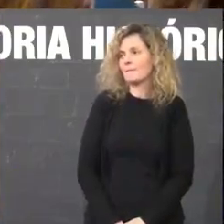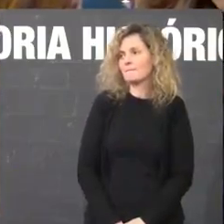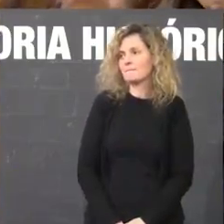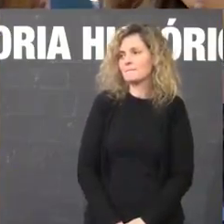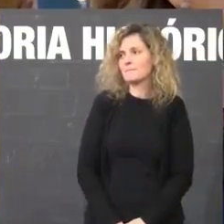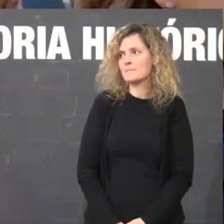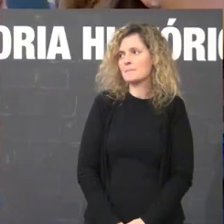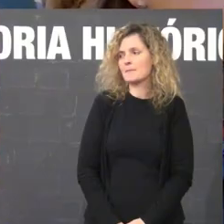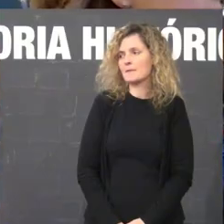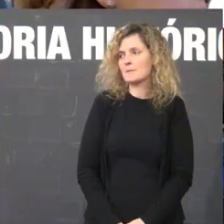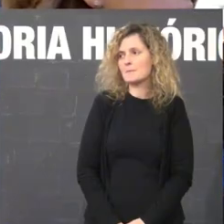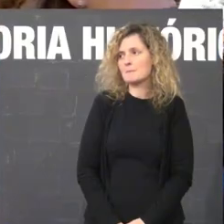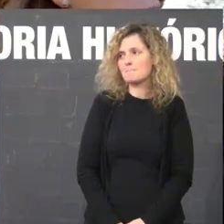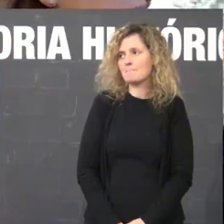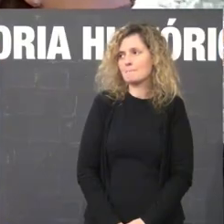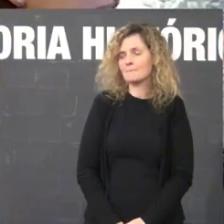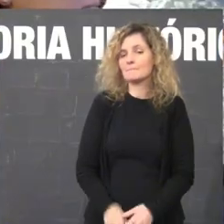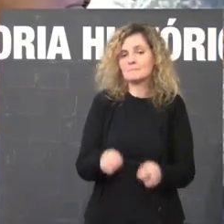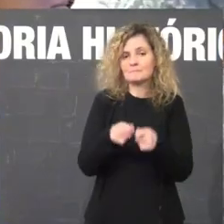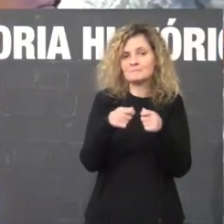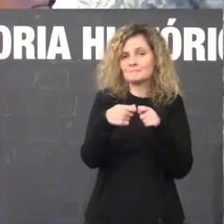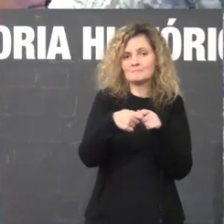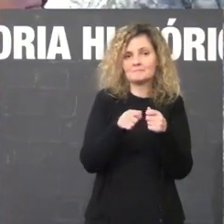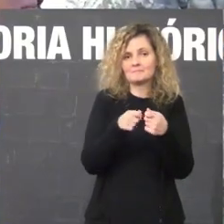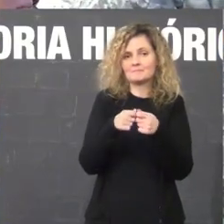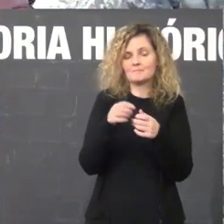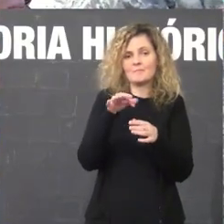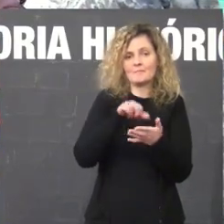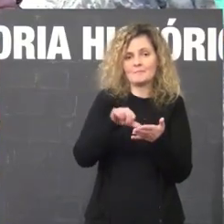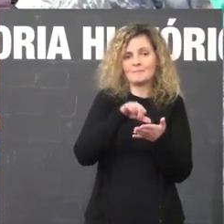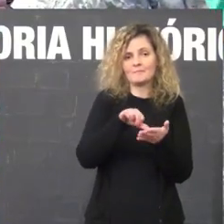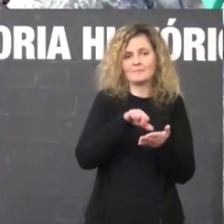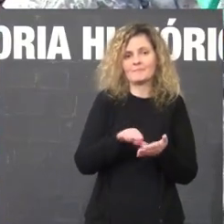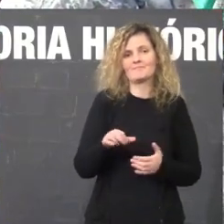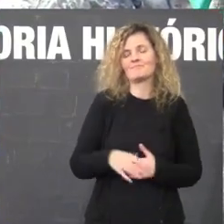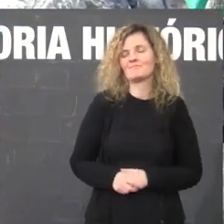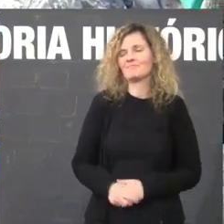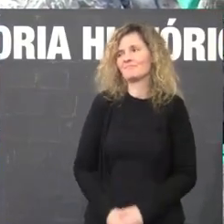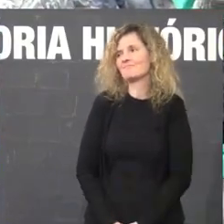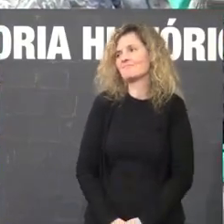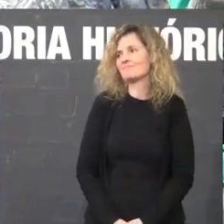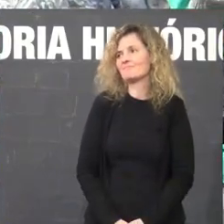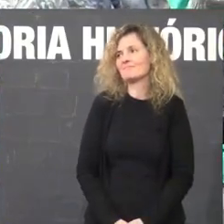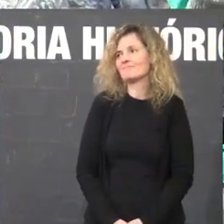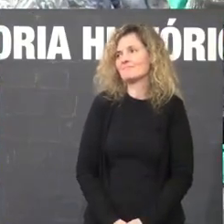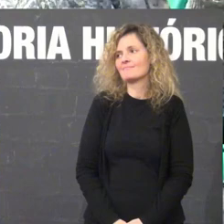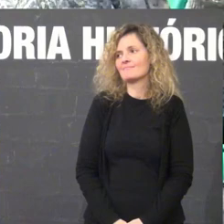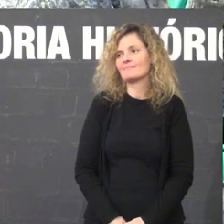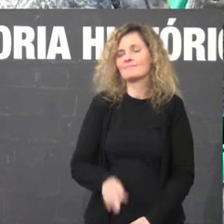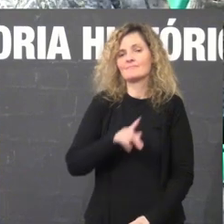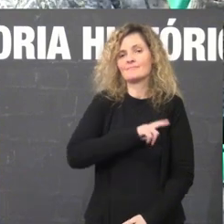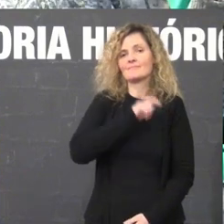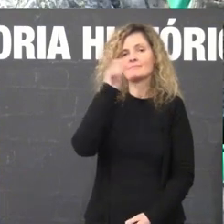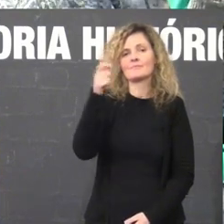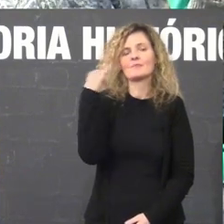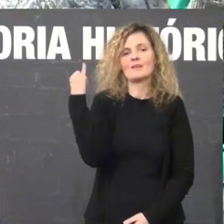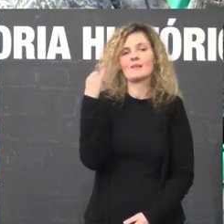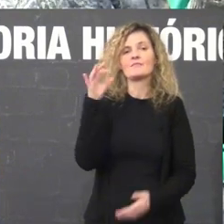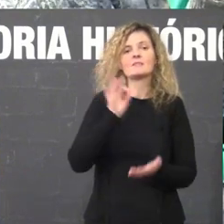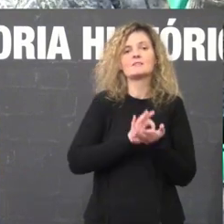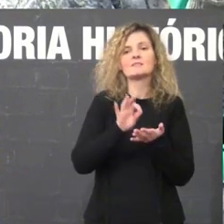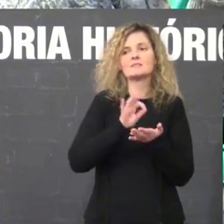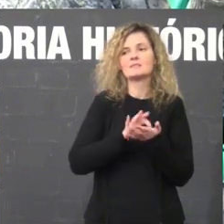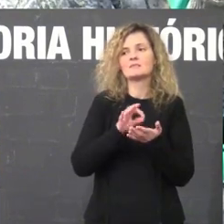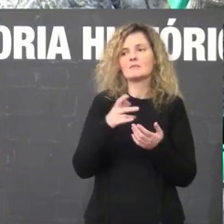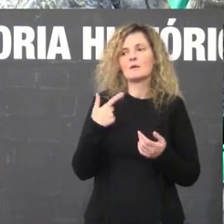Gracias aceite está muy roto O sea tienes que poner un celito a la jefa de servicio de